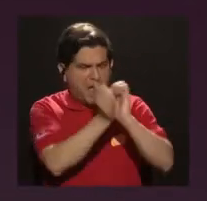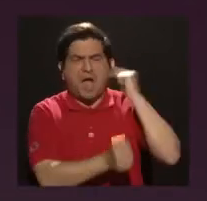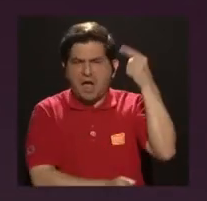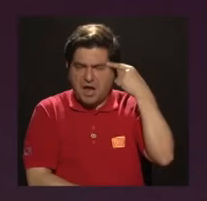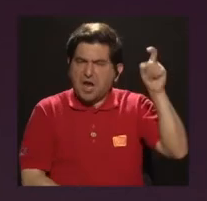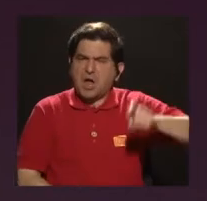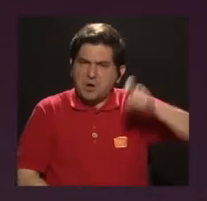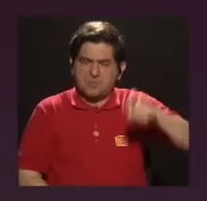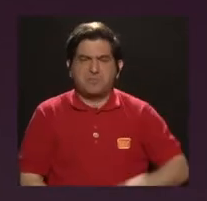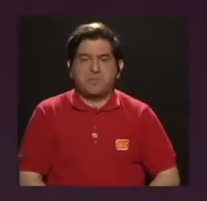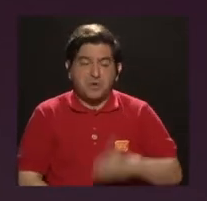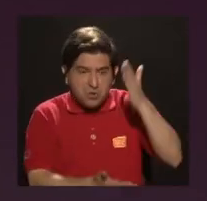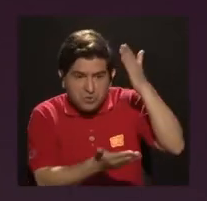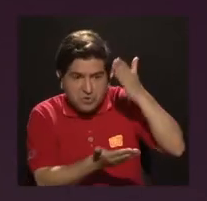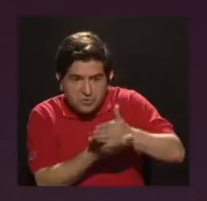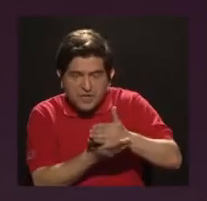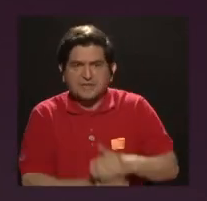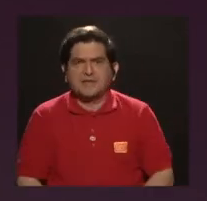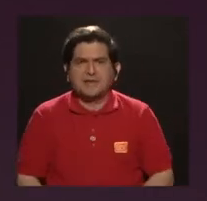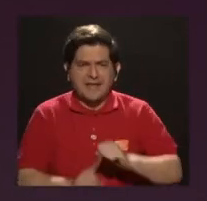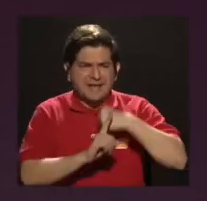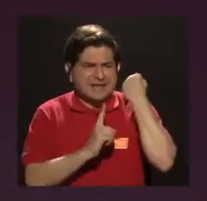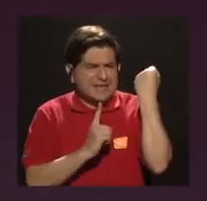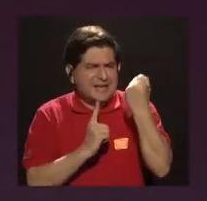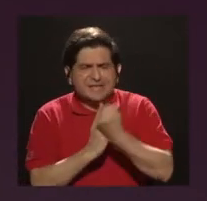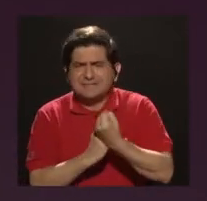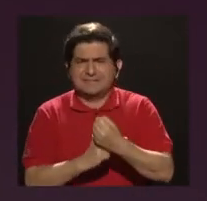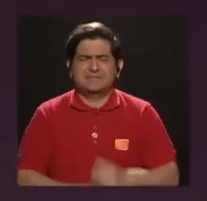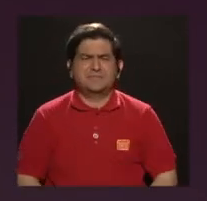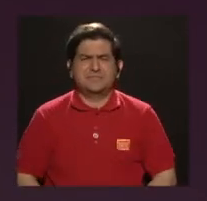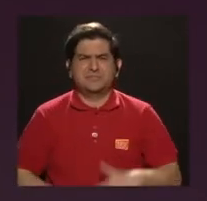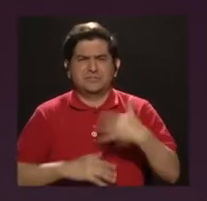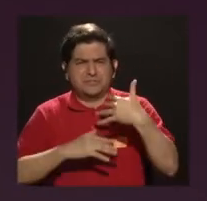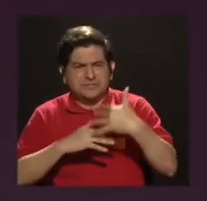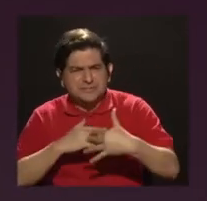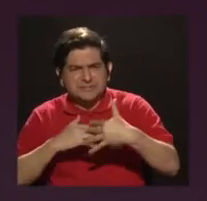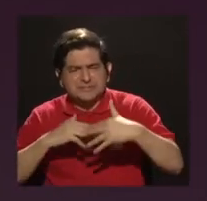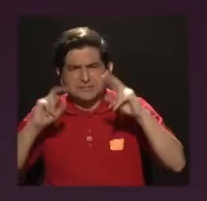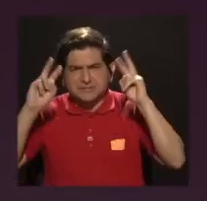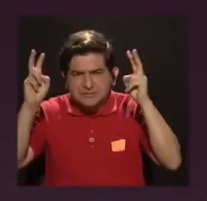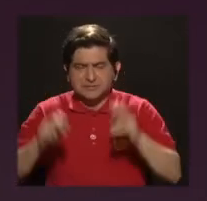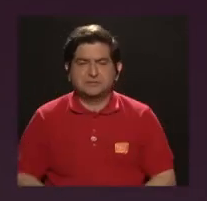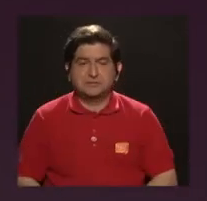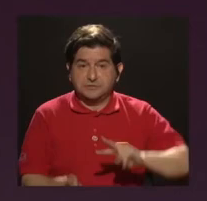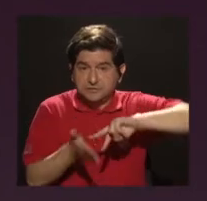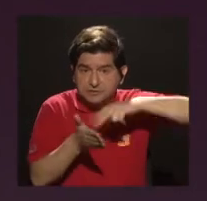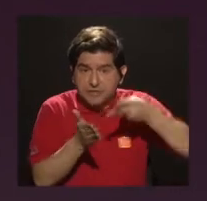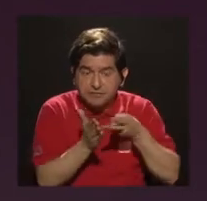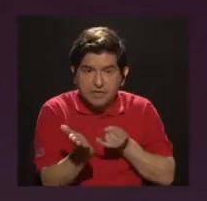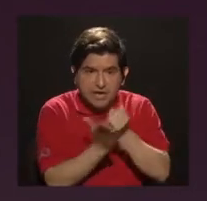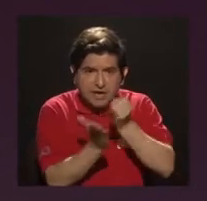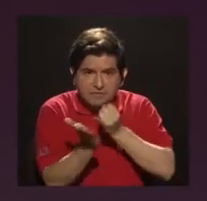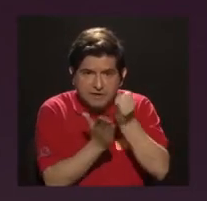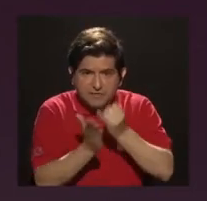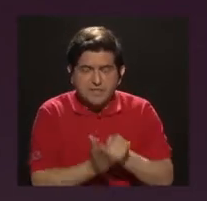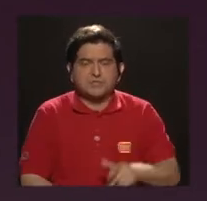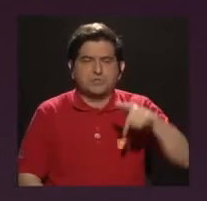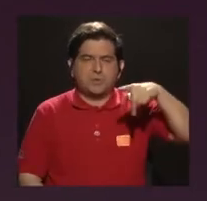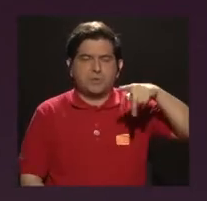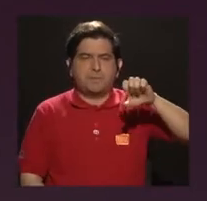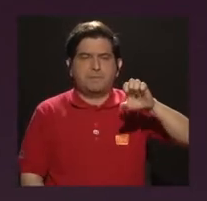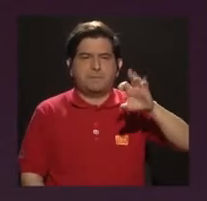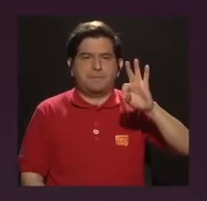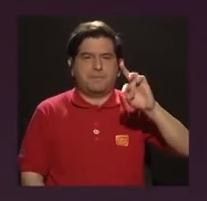para cesar la sangría esto refiriéndose a cesar las investigaciones de petrobras